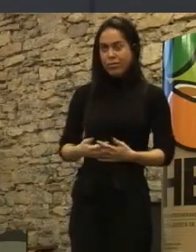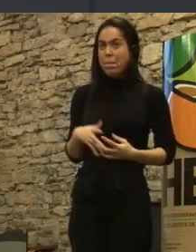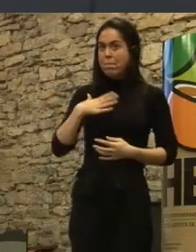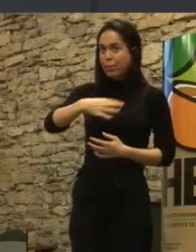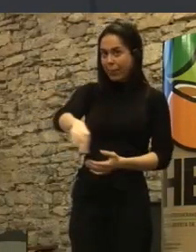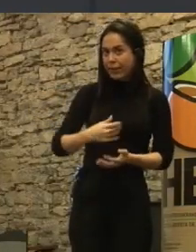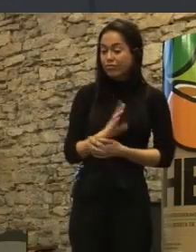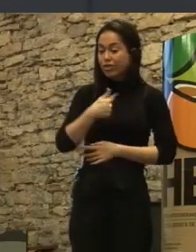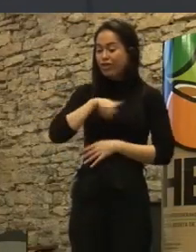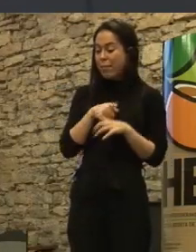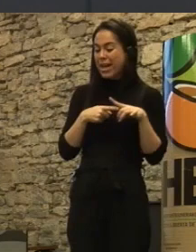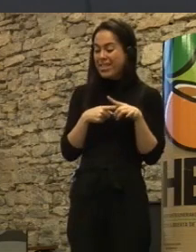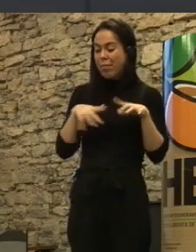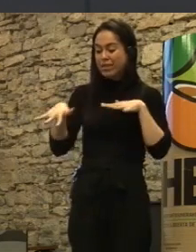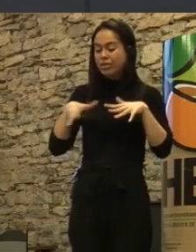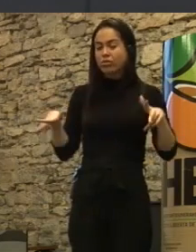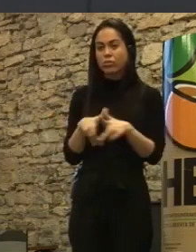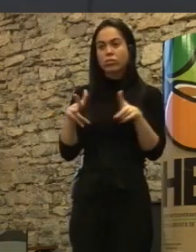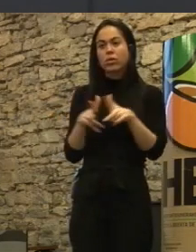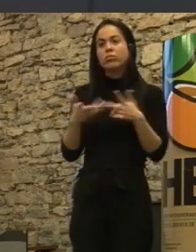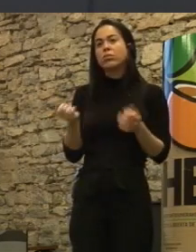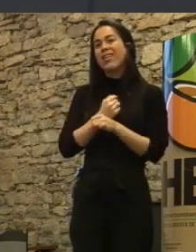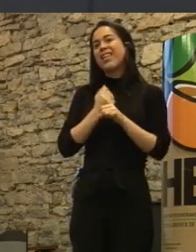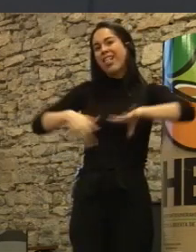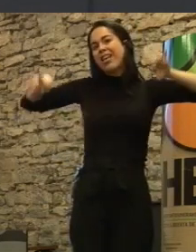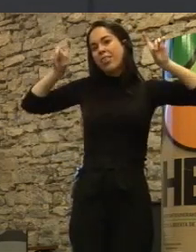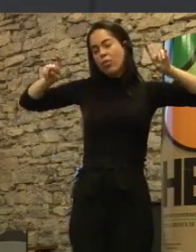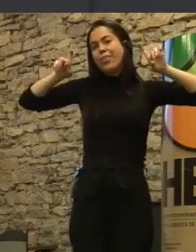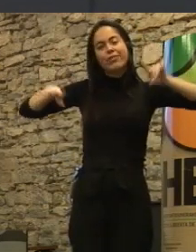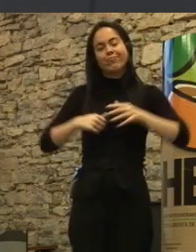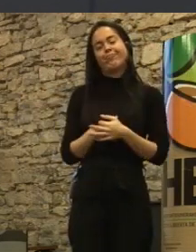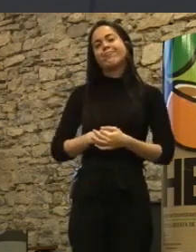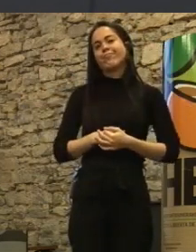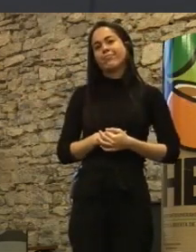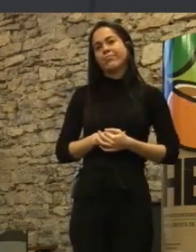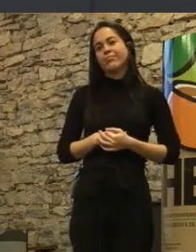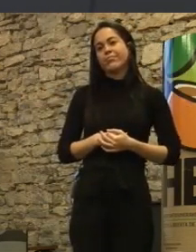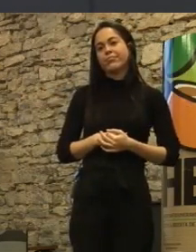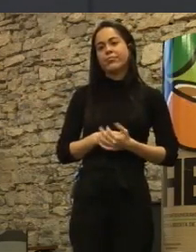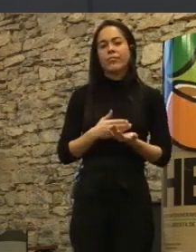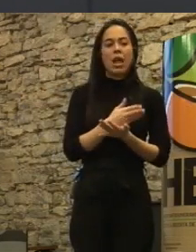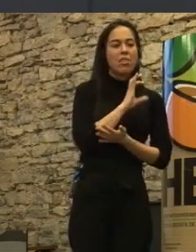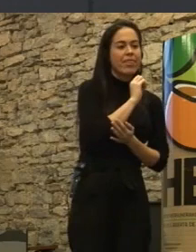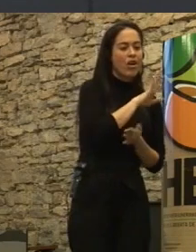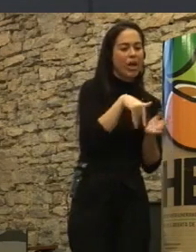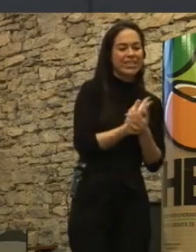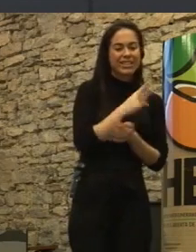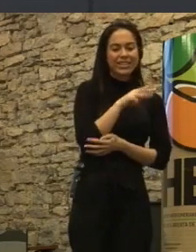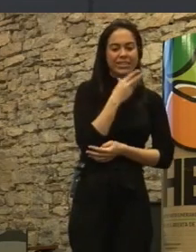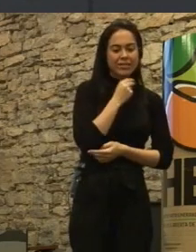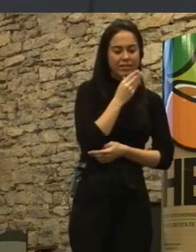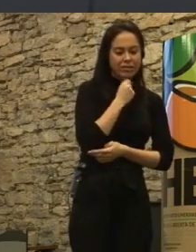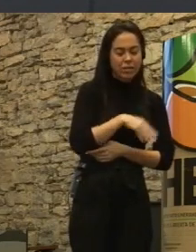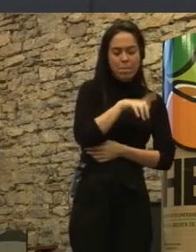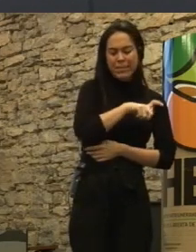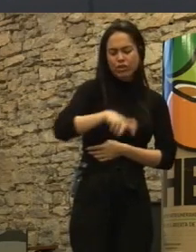de nuestros emprendedores sociales trabaja en educación de una manera u otra. Que sea la de 0 a 3, que hay gente